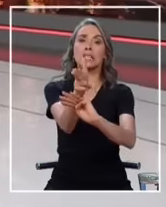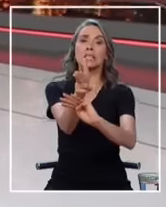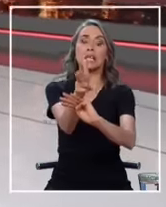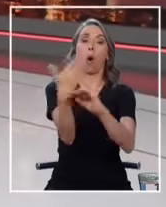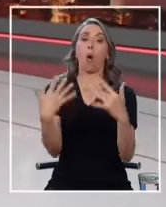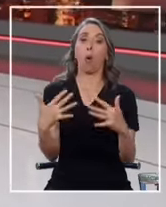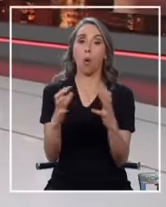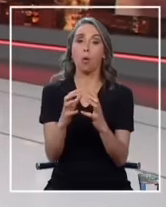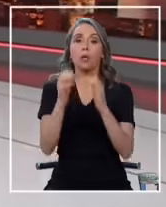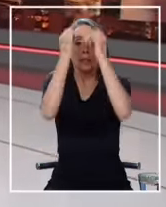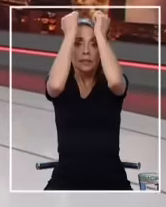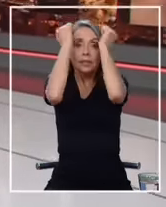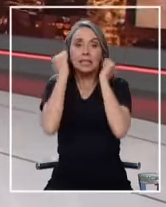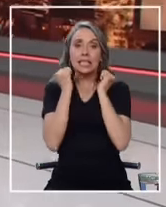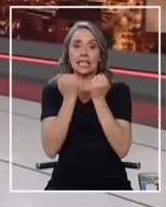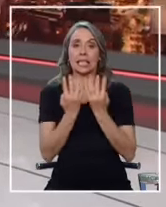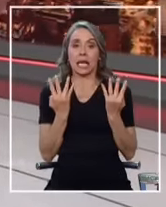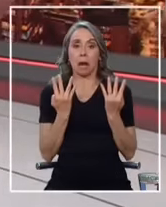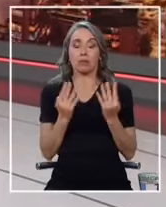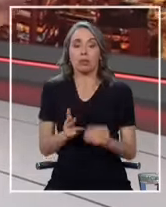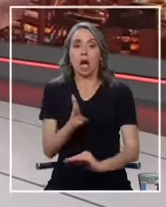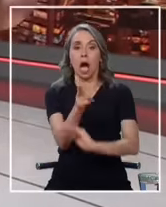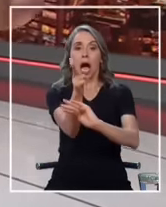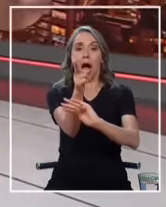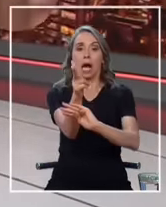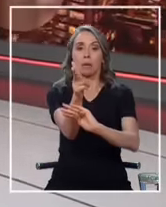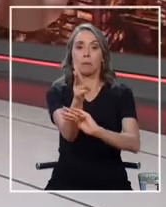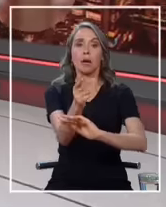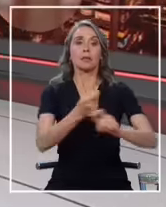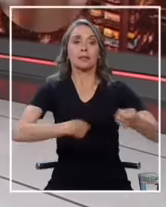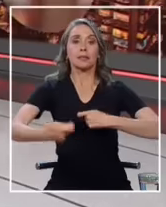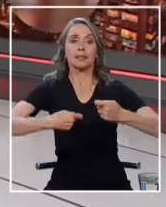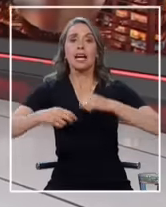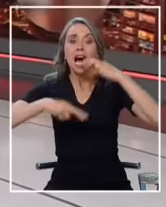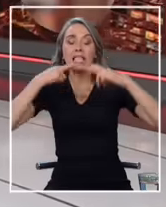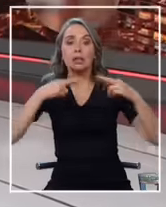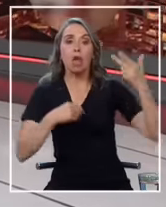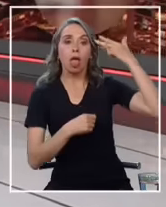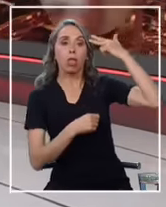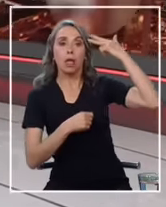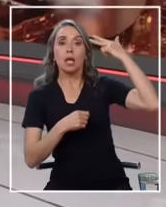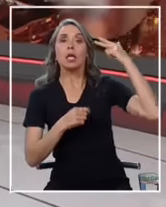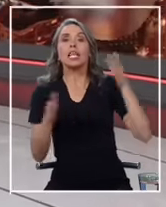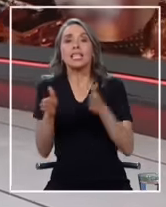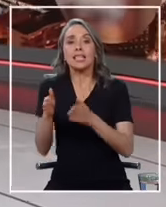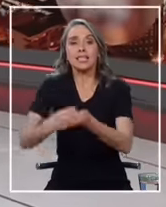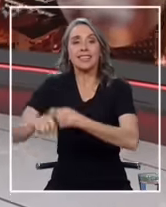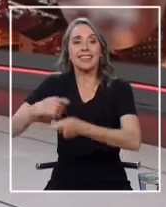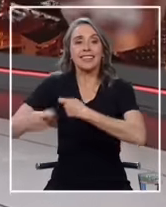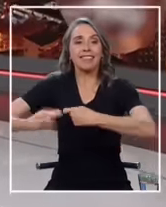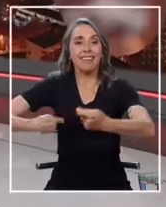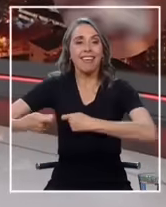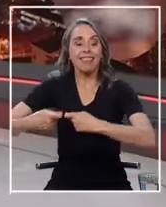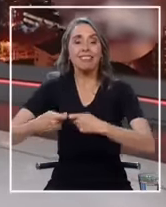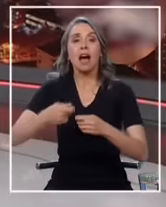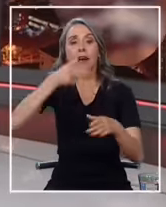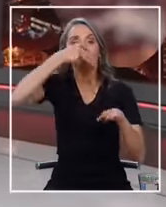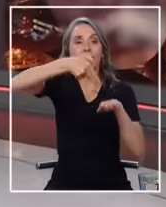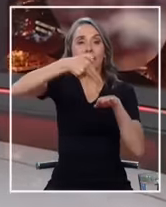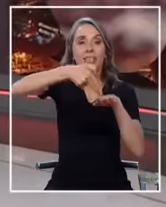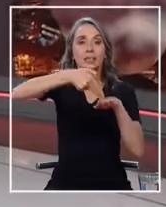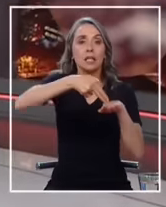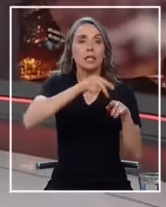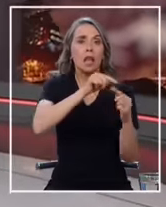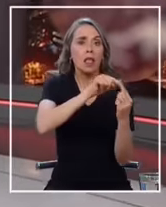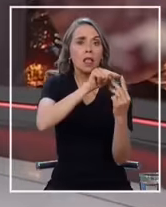violentos. Encapuchados armados serían quienes amenazaron a dependientes de un restaurante, un mini market y un servicentro, todo con